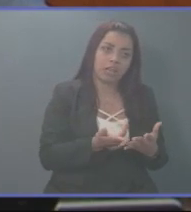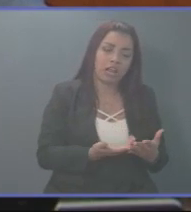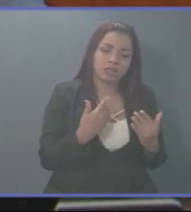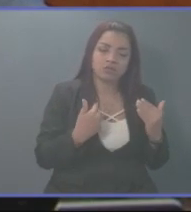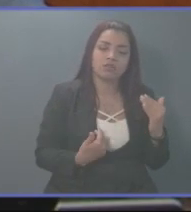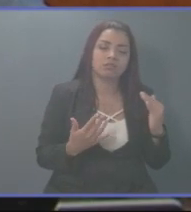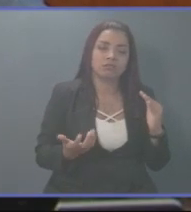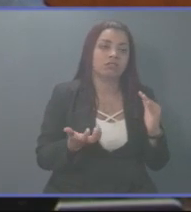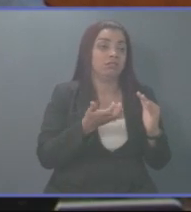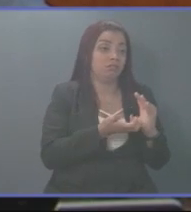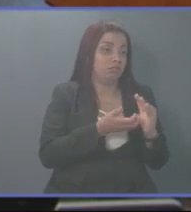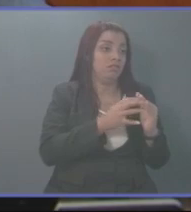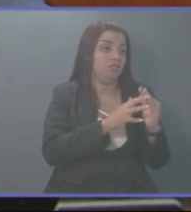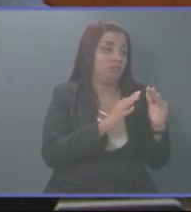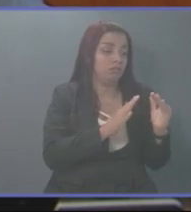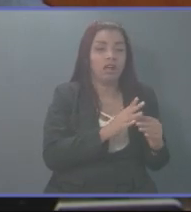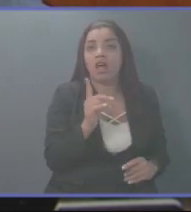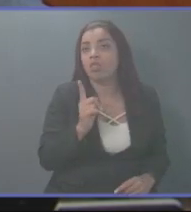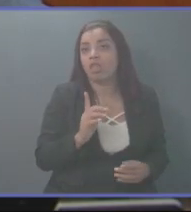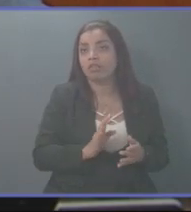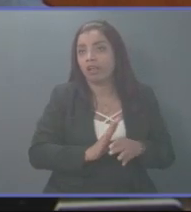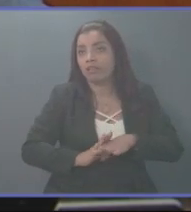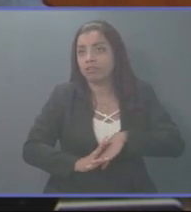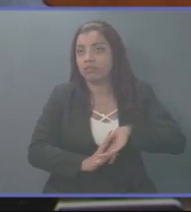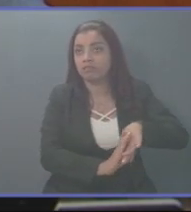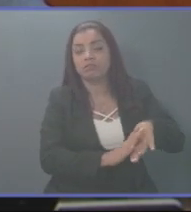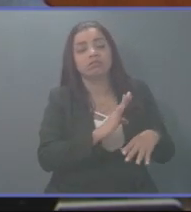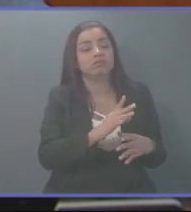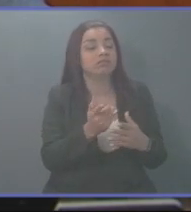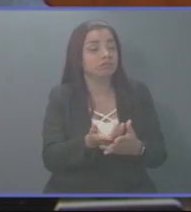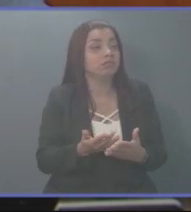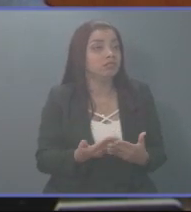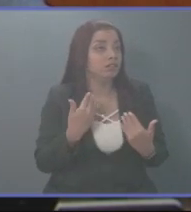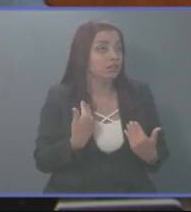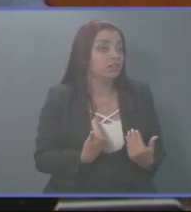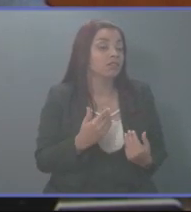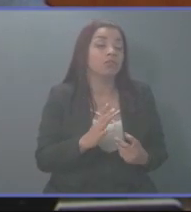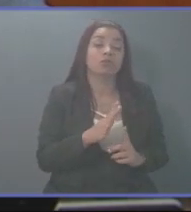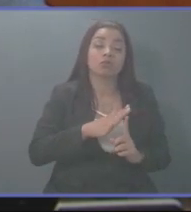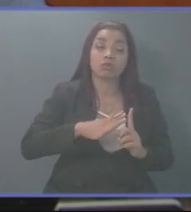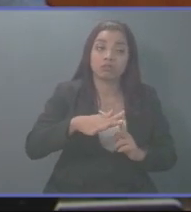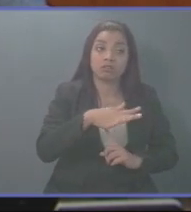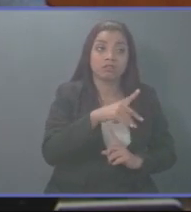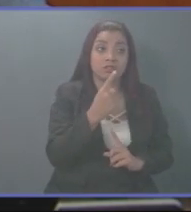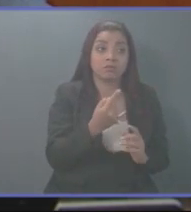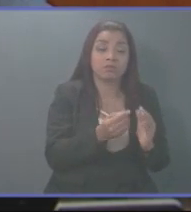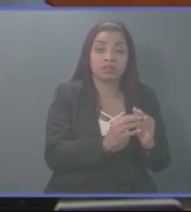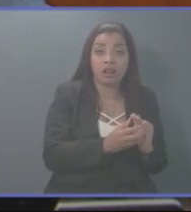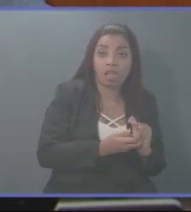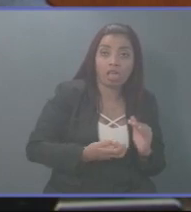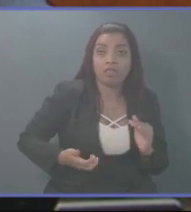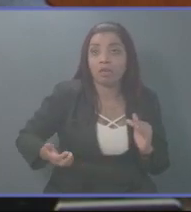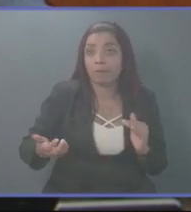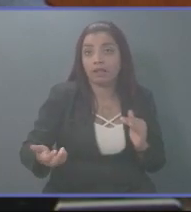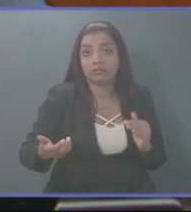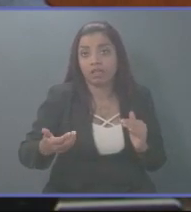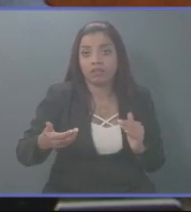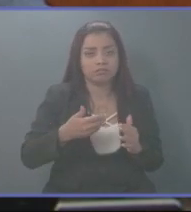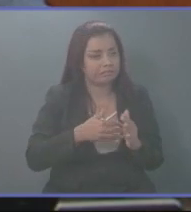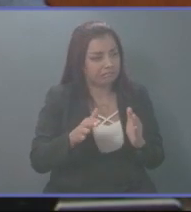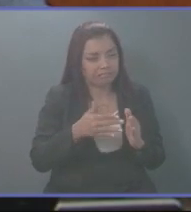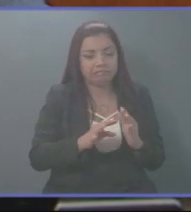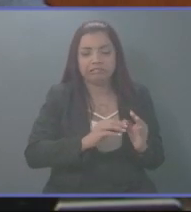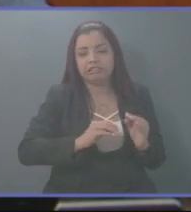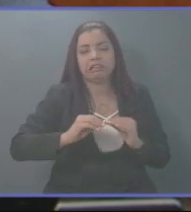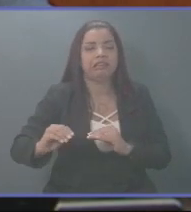ser discriminadas en el ejercicio de sus derechos por su condición de personas desplazadas, a ser tratados de manera